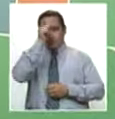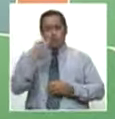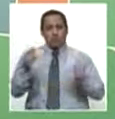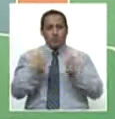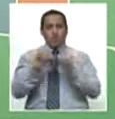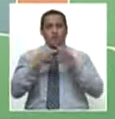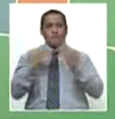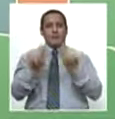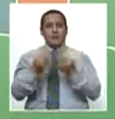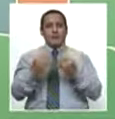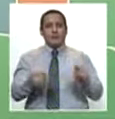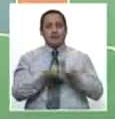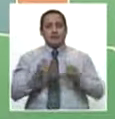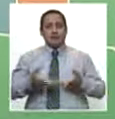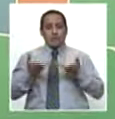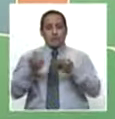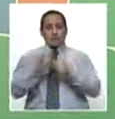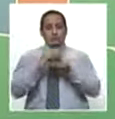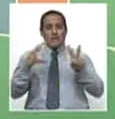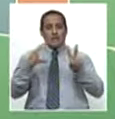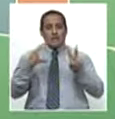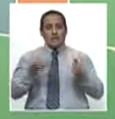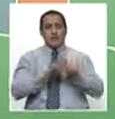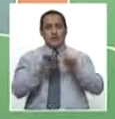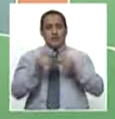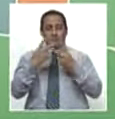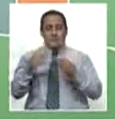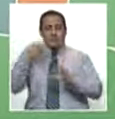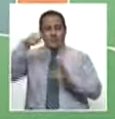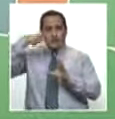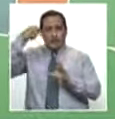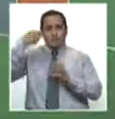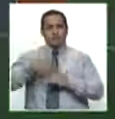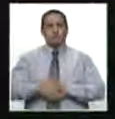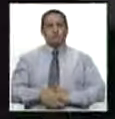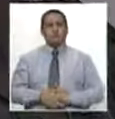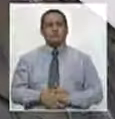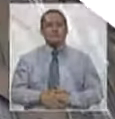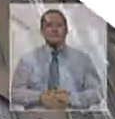domingo. Y por supuesto, los dejamos con este video, que seguro lo van a disfrutar.